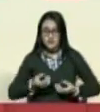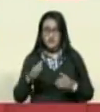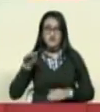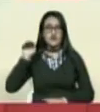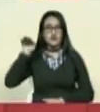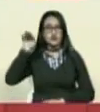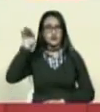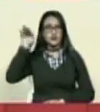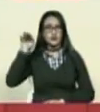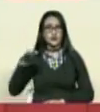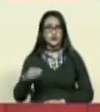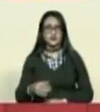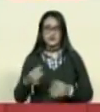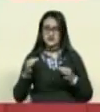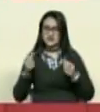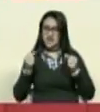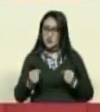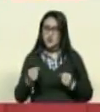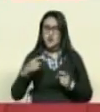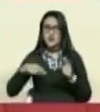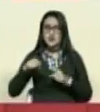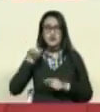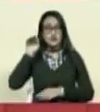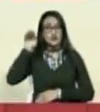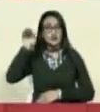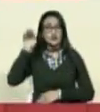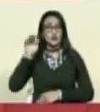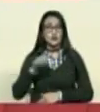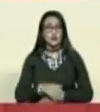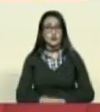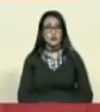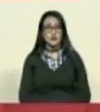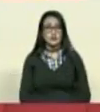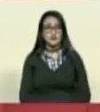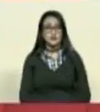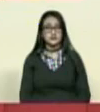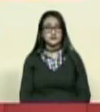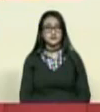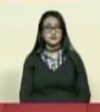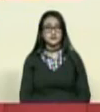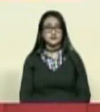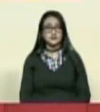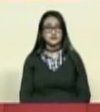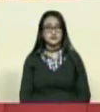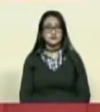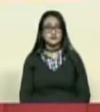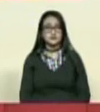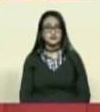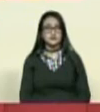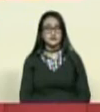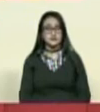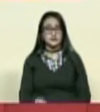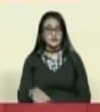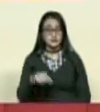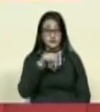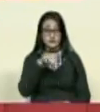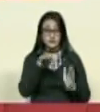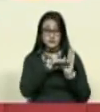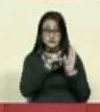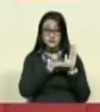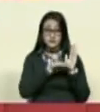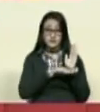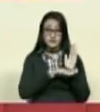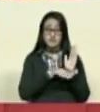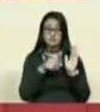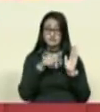le estamos asegurando su futuro. Y este proyecto, queridos compañeros, que tiene las